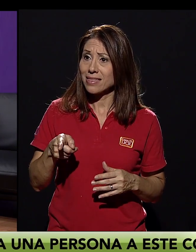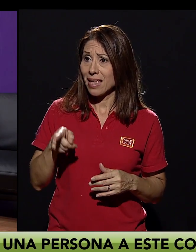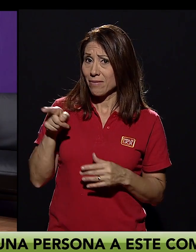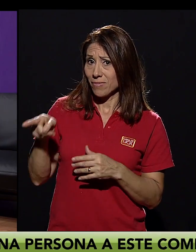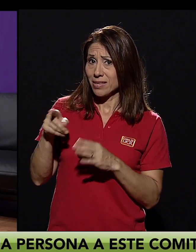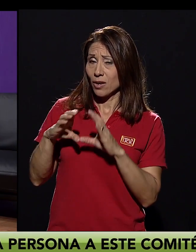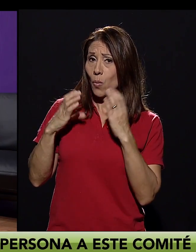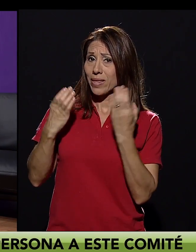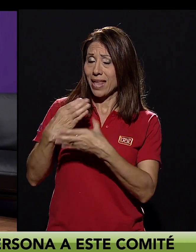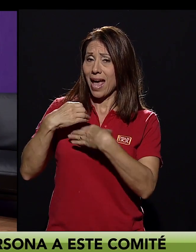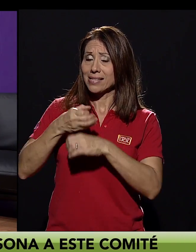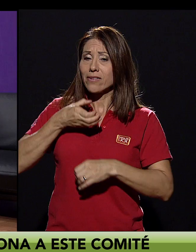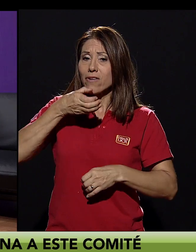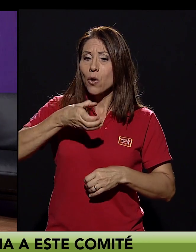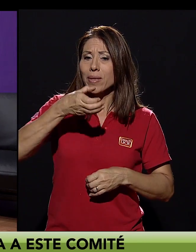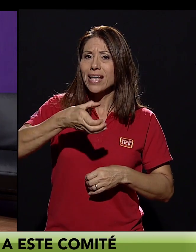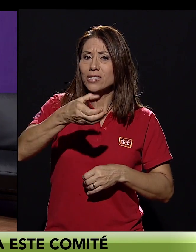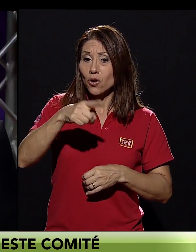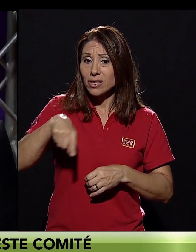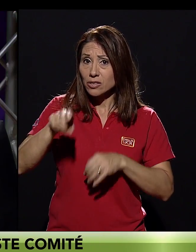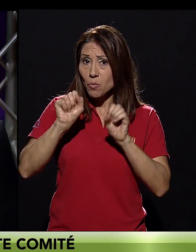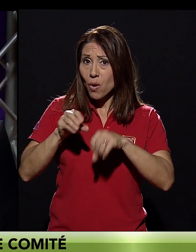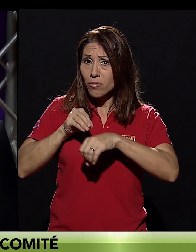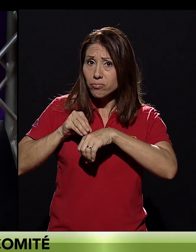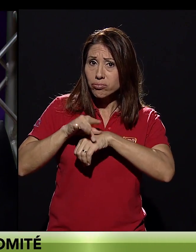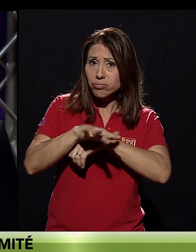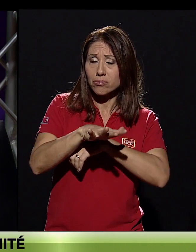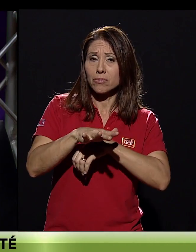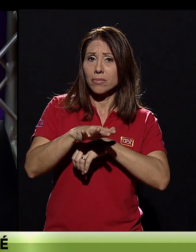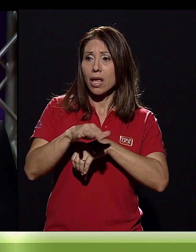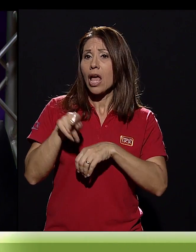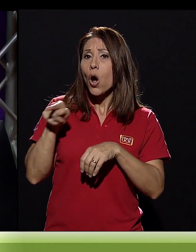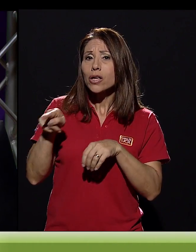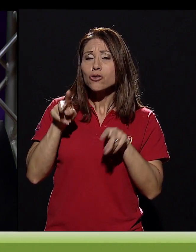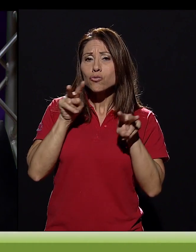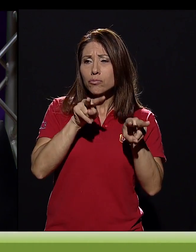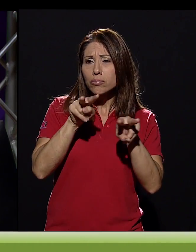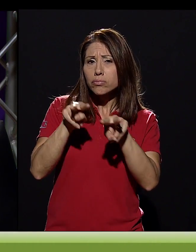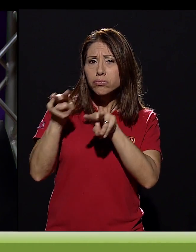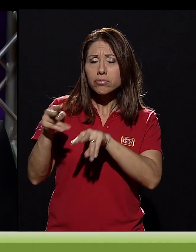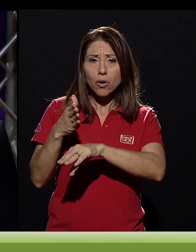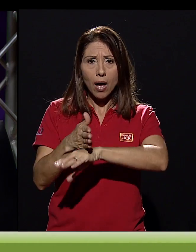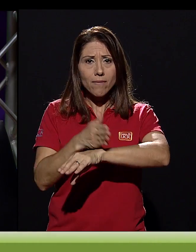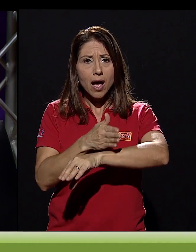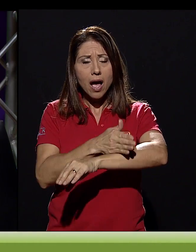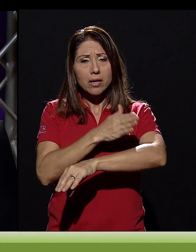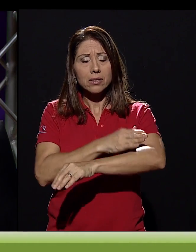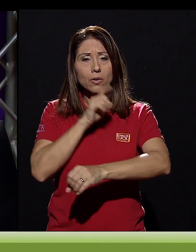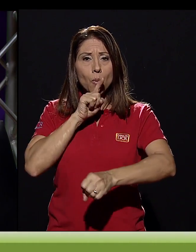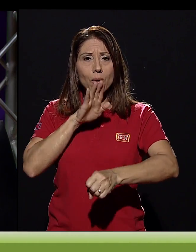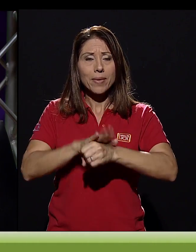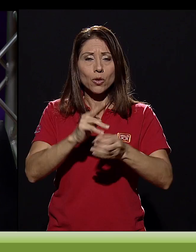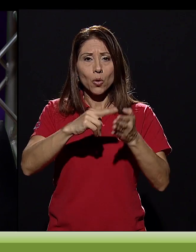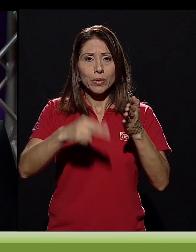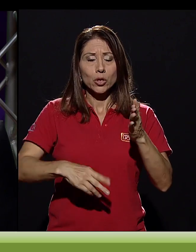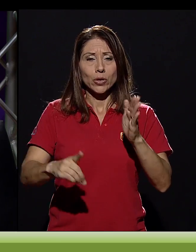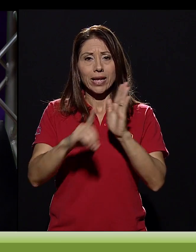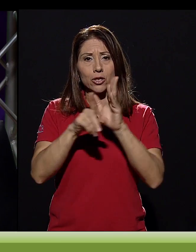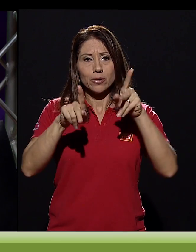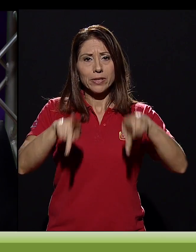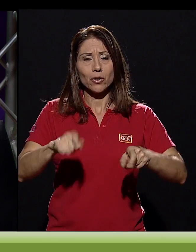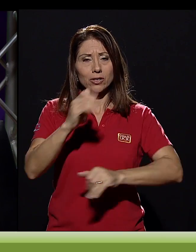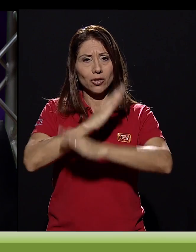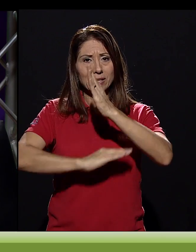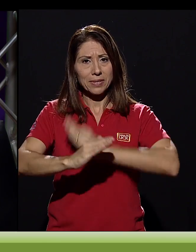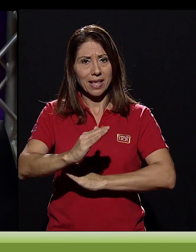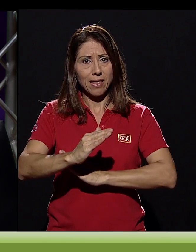las recomendaciones, por ejemplo, del comité, la tutela que hace del cumplimiento o de los avances para el cumplimiento de la Convención Internacional de los Derechos de las